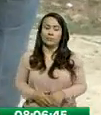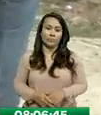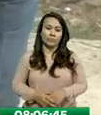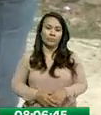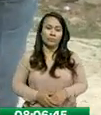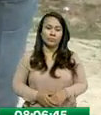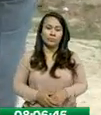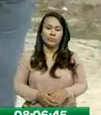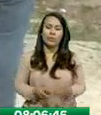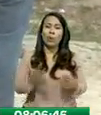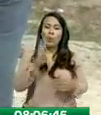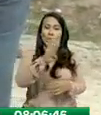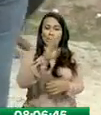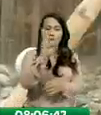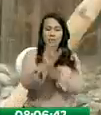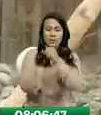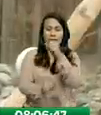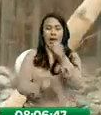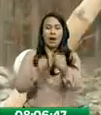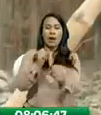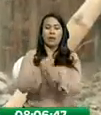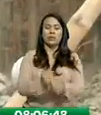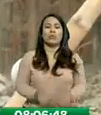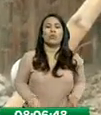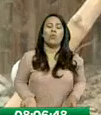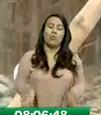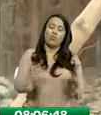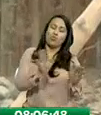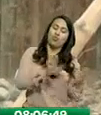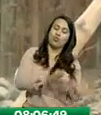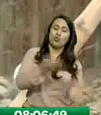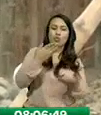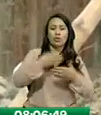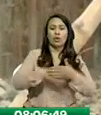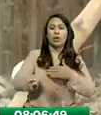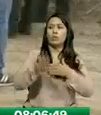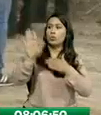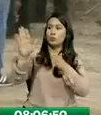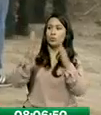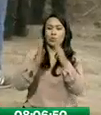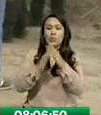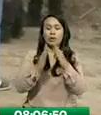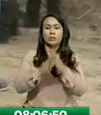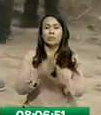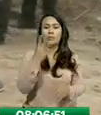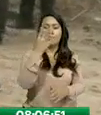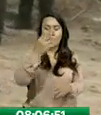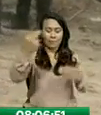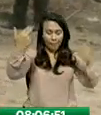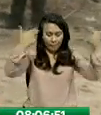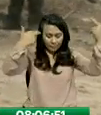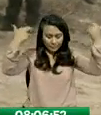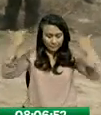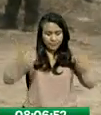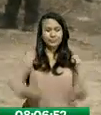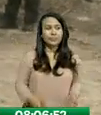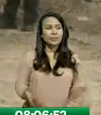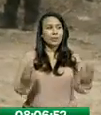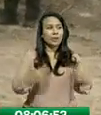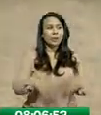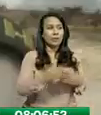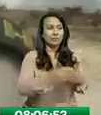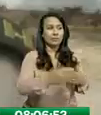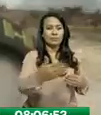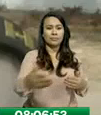de 46 años de edad, que fue hallado en el interior de esta caseta con más de 4 tiros en diferentes partes del